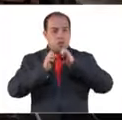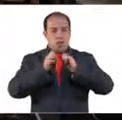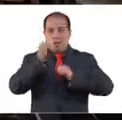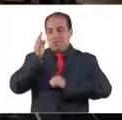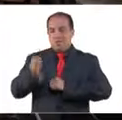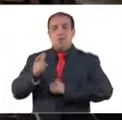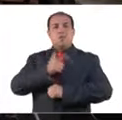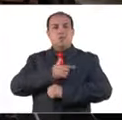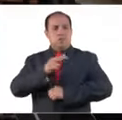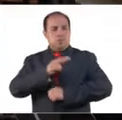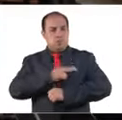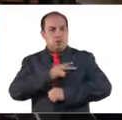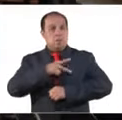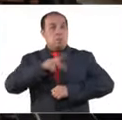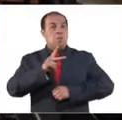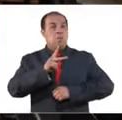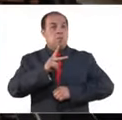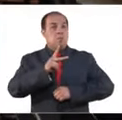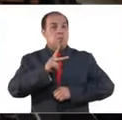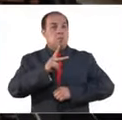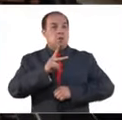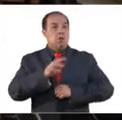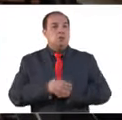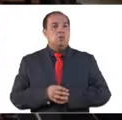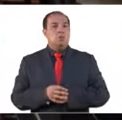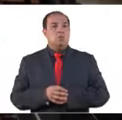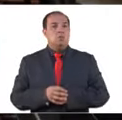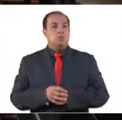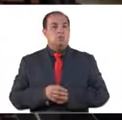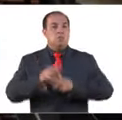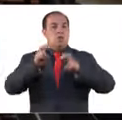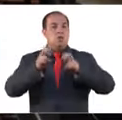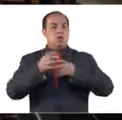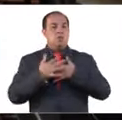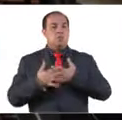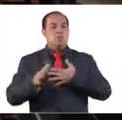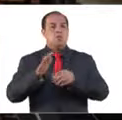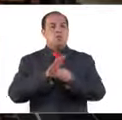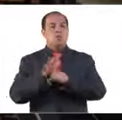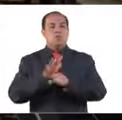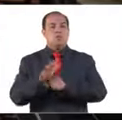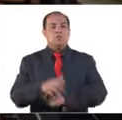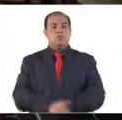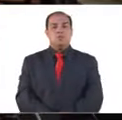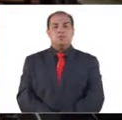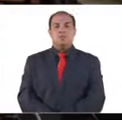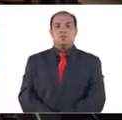de la Guardia Nacional, pero en este tema, justamente, ¿qué nos puede comentar de avances? Sí. Ah, perdón.